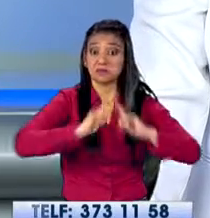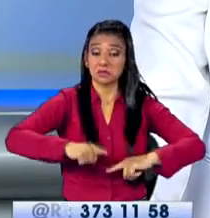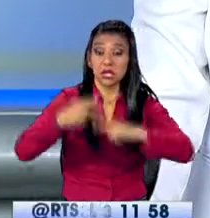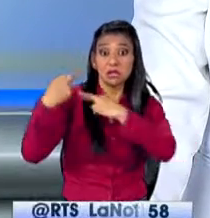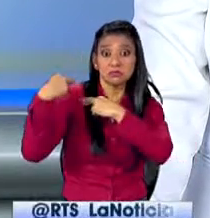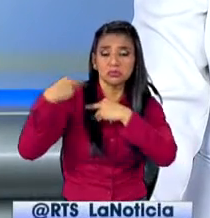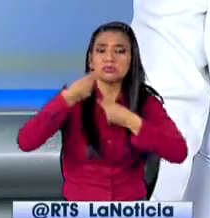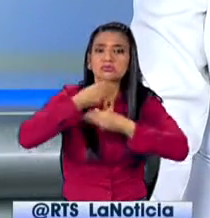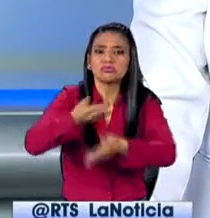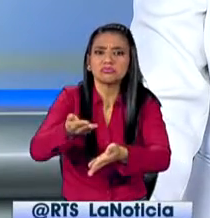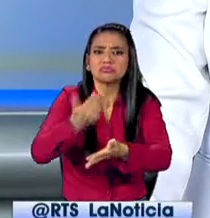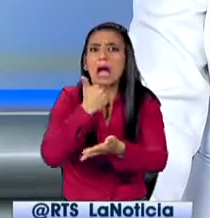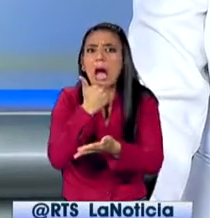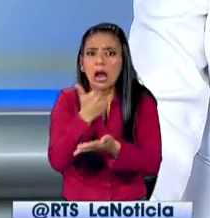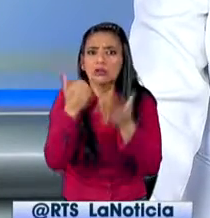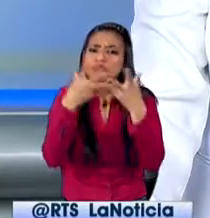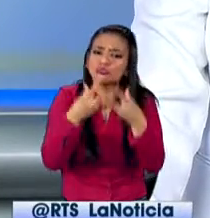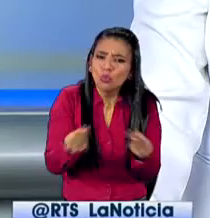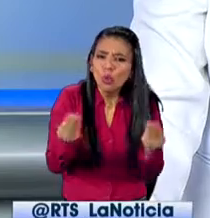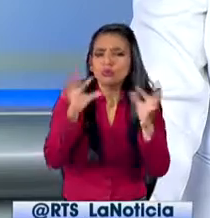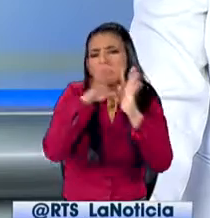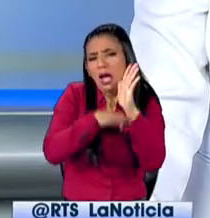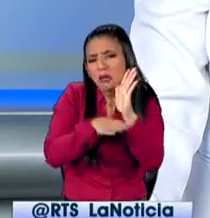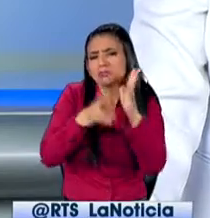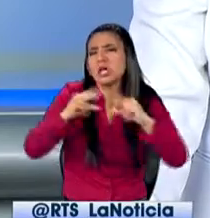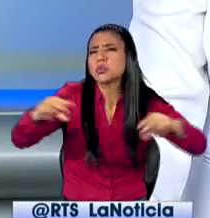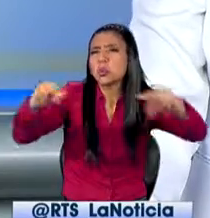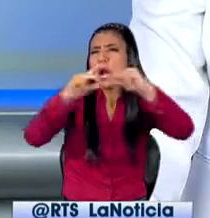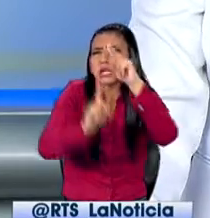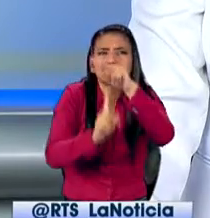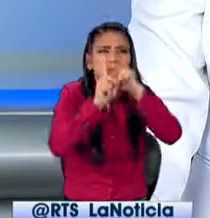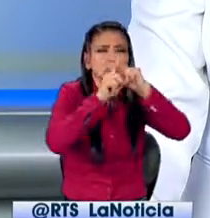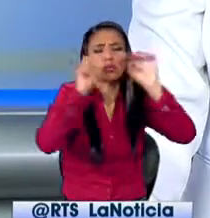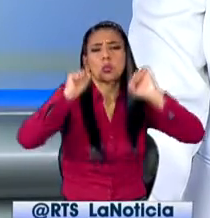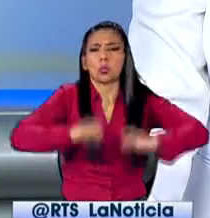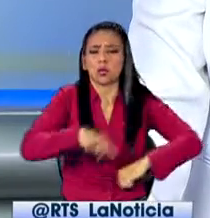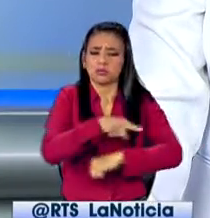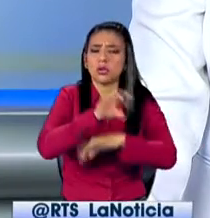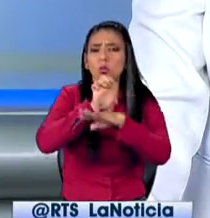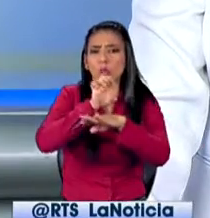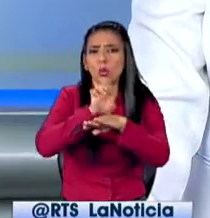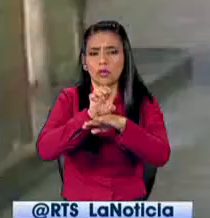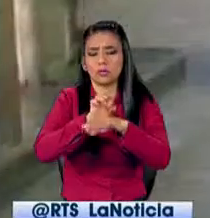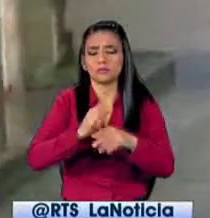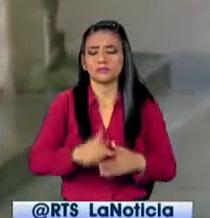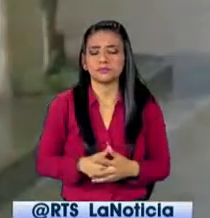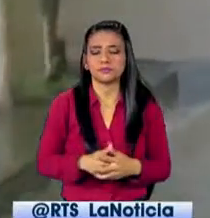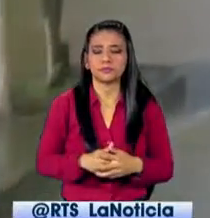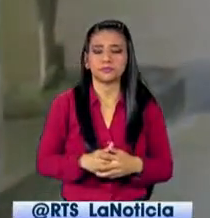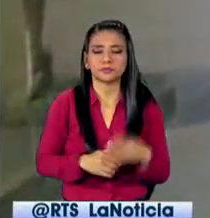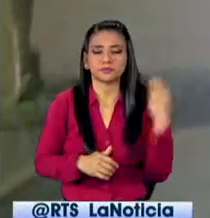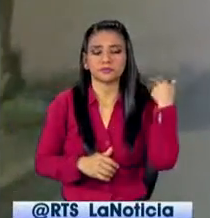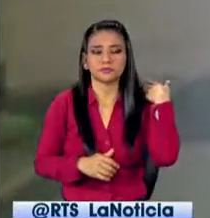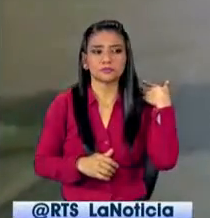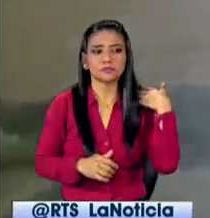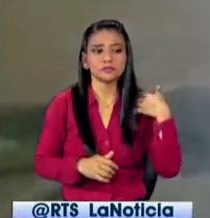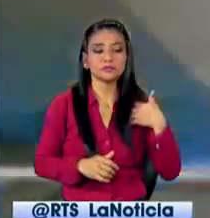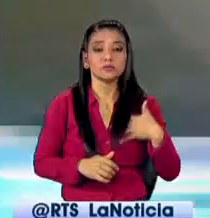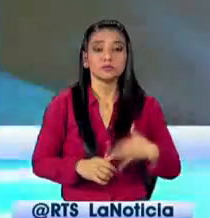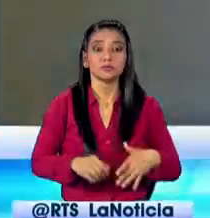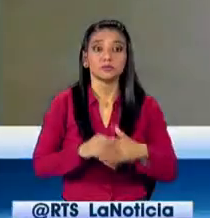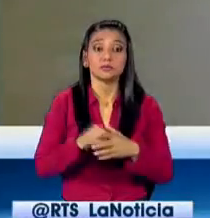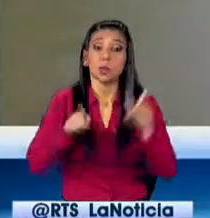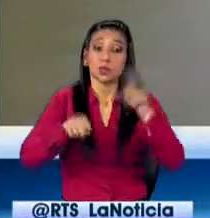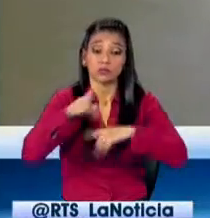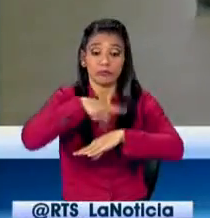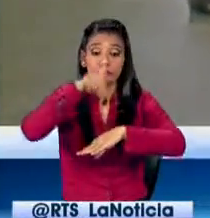para paliar cualquier inconveniente que estos hechos naturales pudieran provocar a las poblaciones de nuestro país. Ante el anuncio de expertos de que a finales